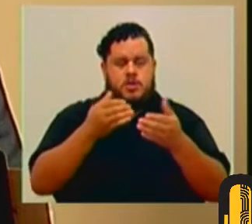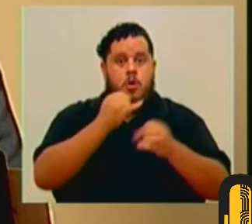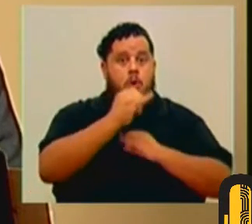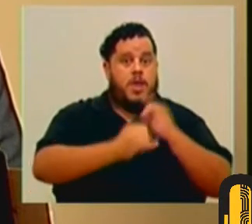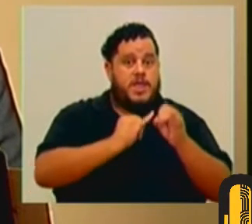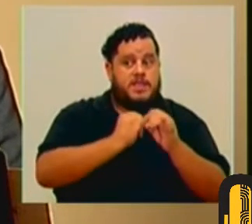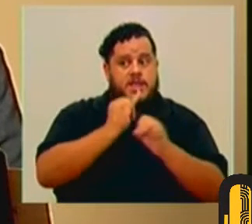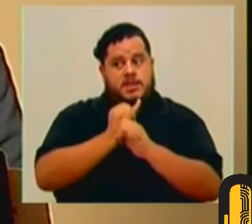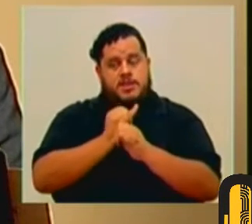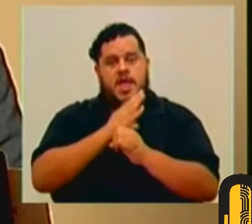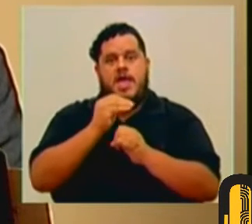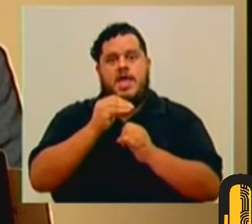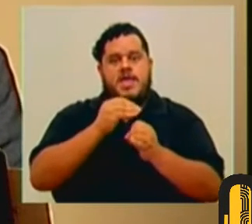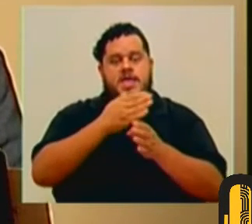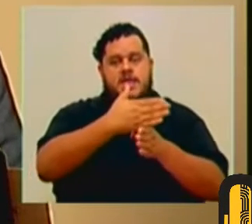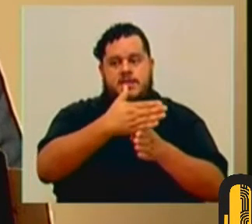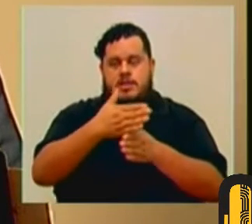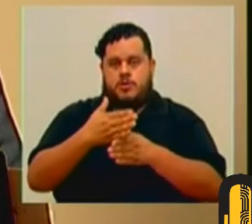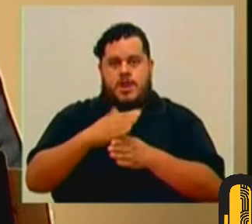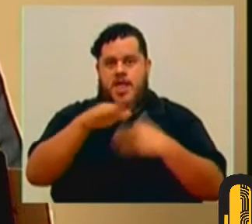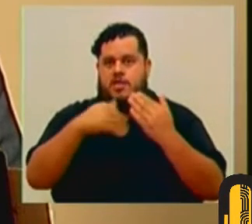y sectorial a nivel comunitario.